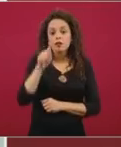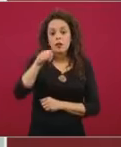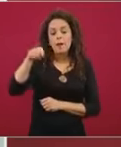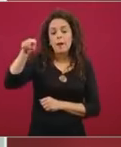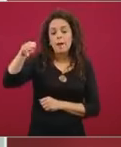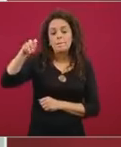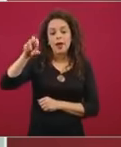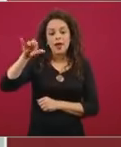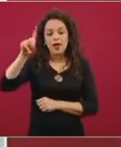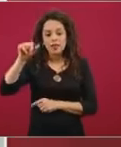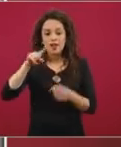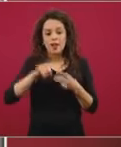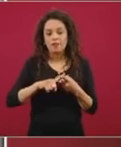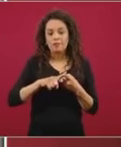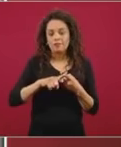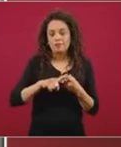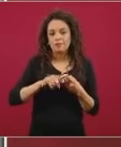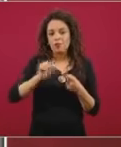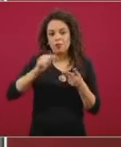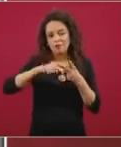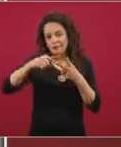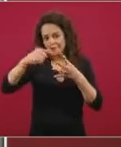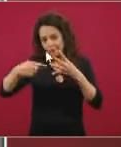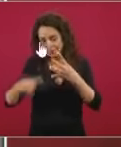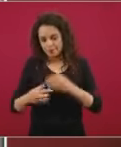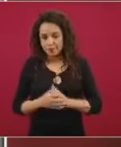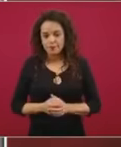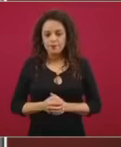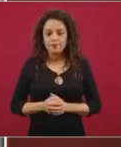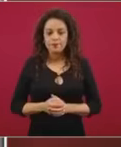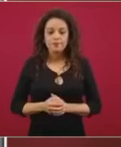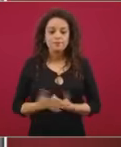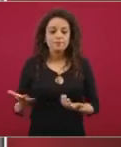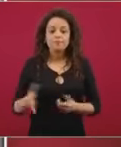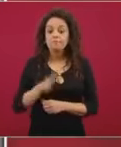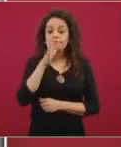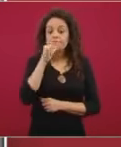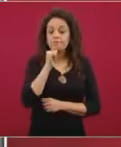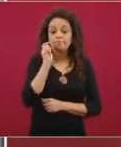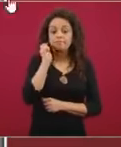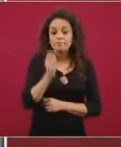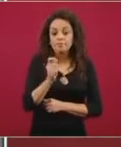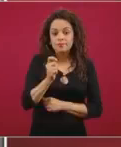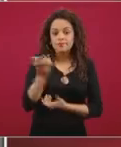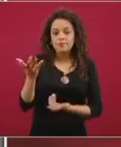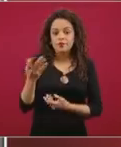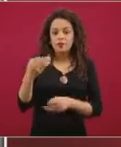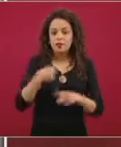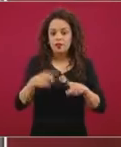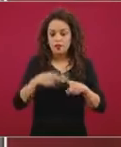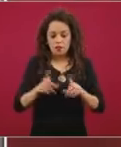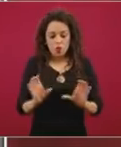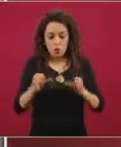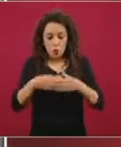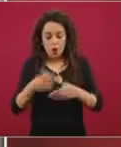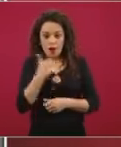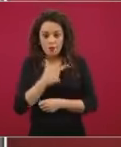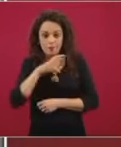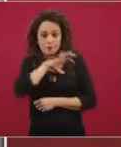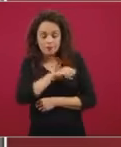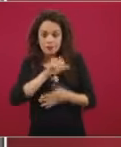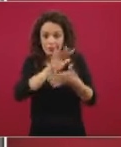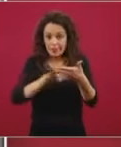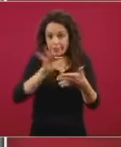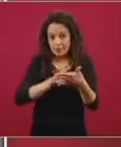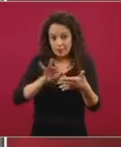Coahuila como organizadores. Sabemos que ha sido un año diferente, pero no podemos olvidar a toda la comunidad de la República de Lectores. Y